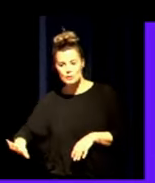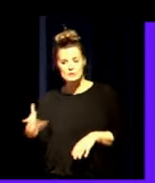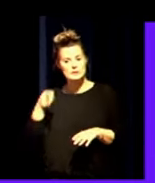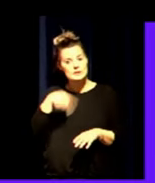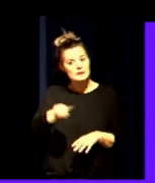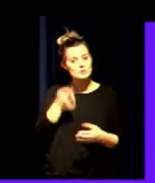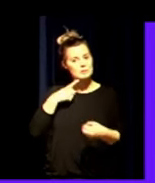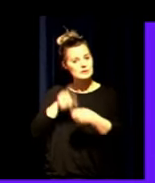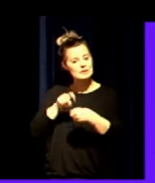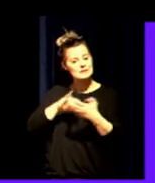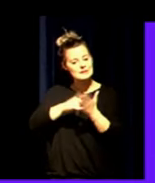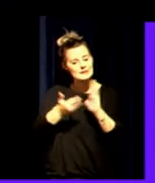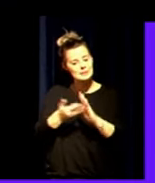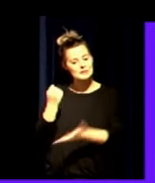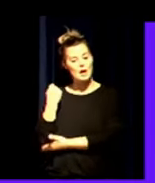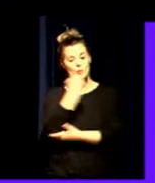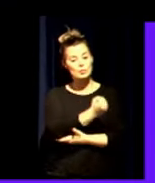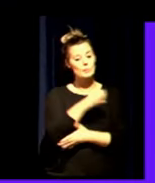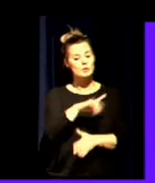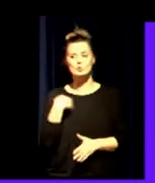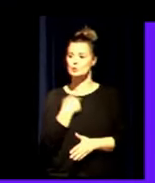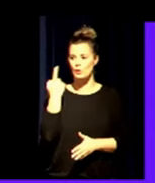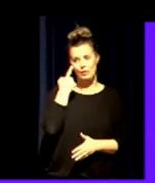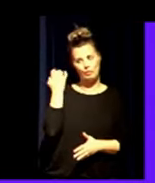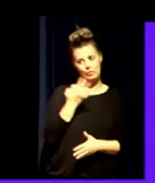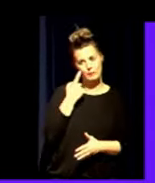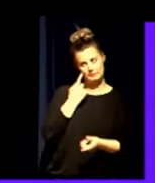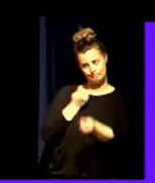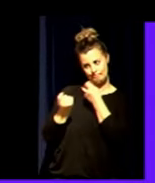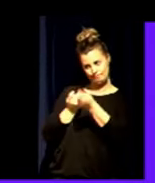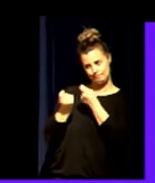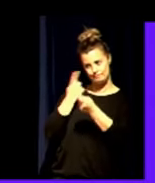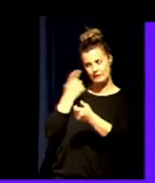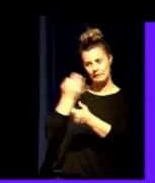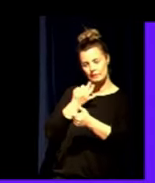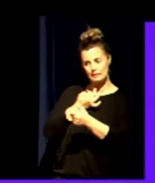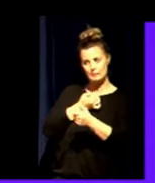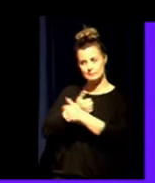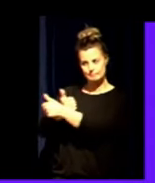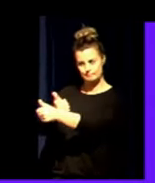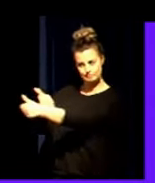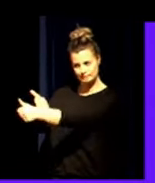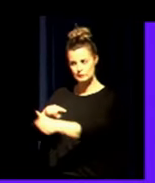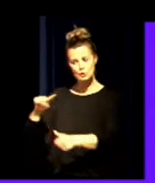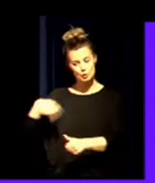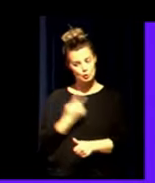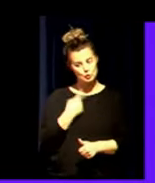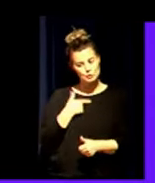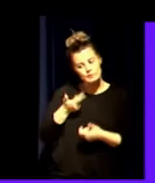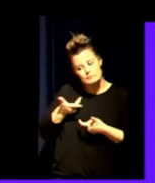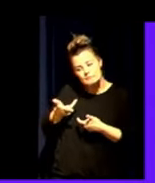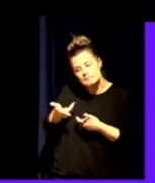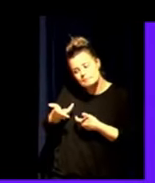apoyo supervisados por nosotros. Por lo tanto, nosotros somos facilitadores de todos esos sistemas para que